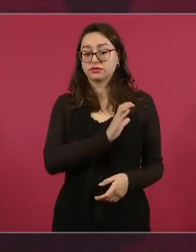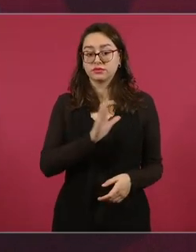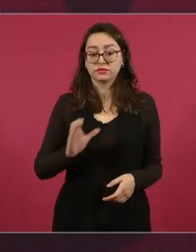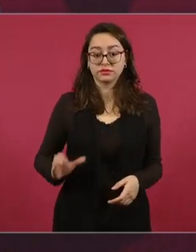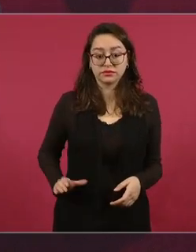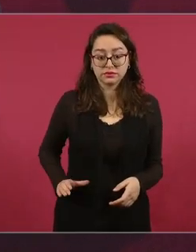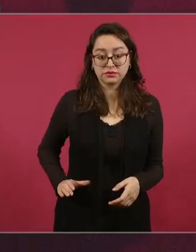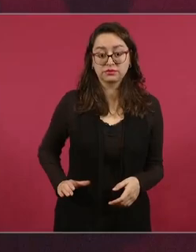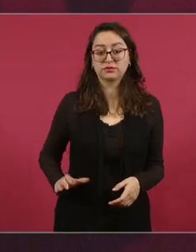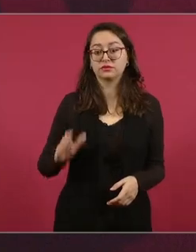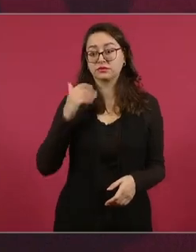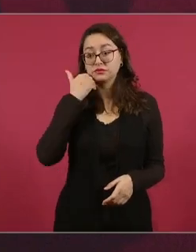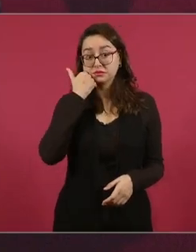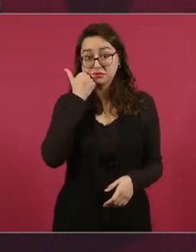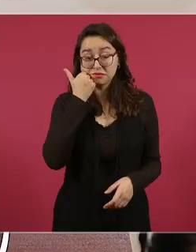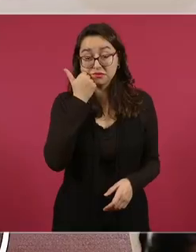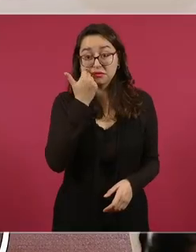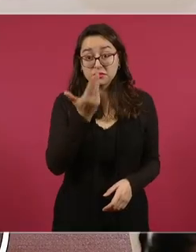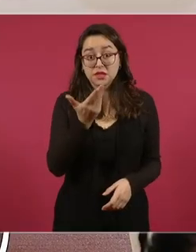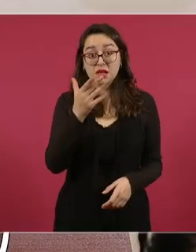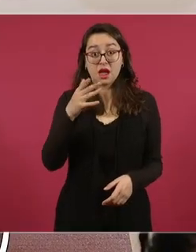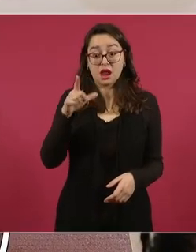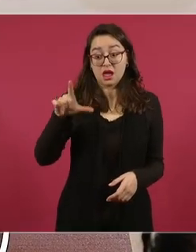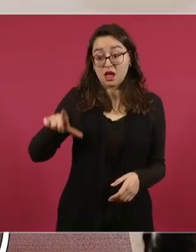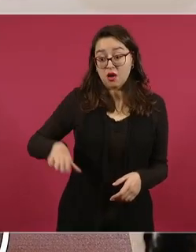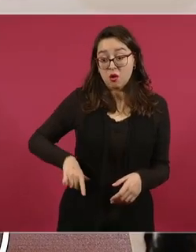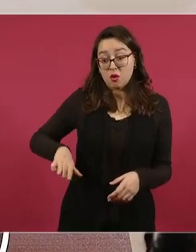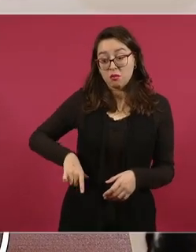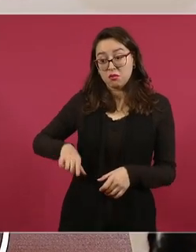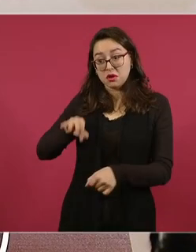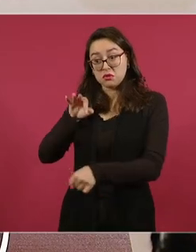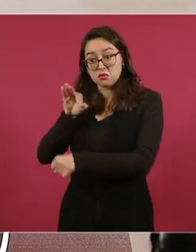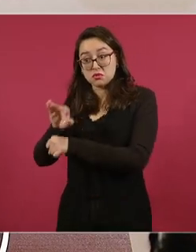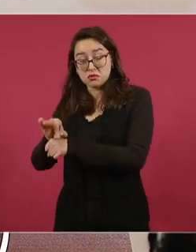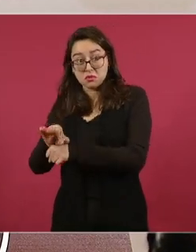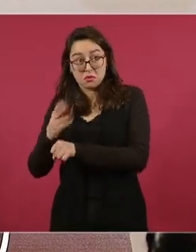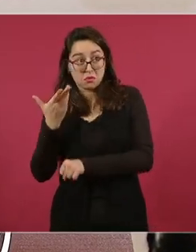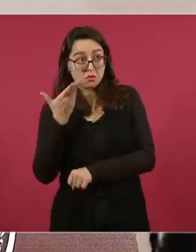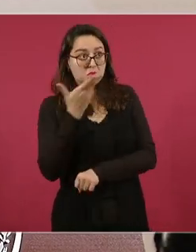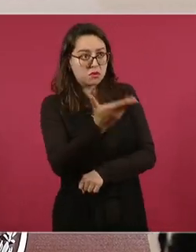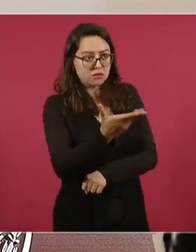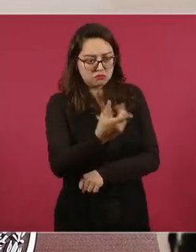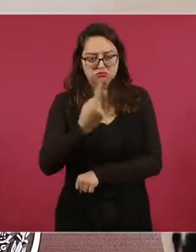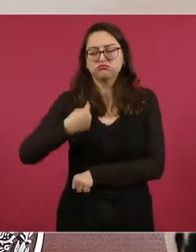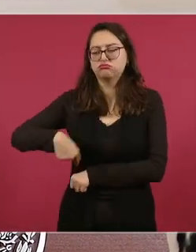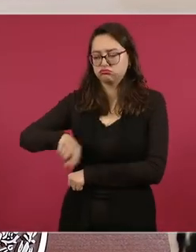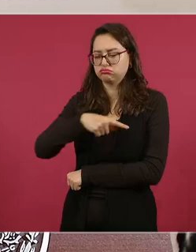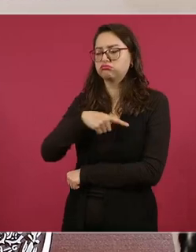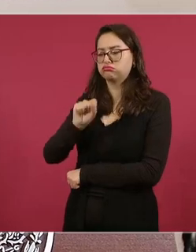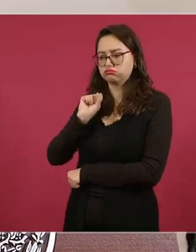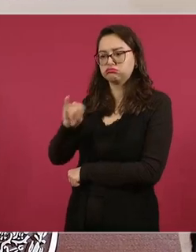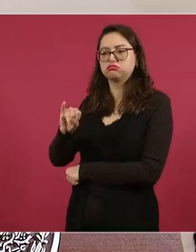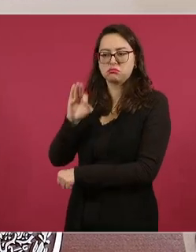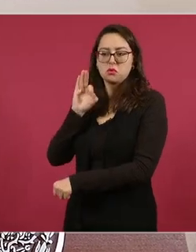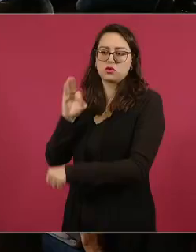los que lo solicitan y lo vamos a seguir haciendo.